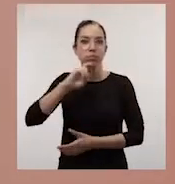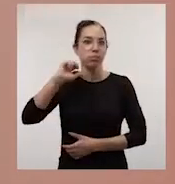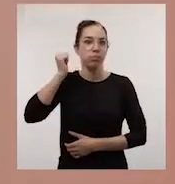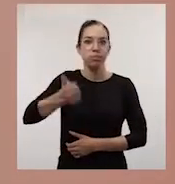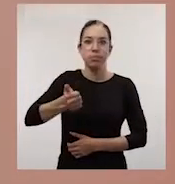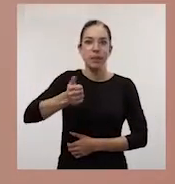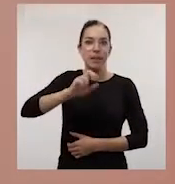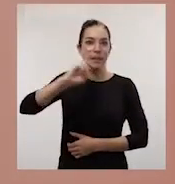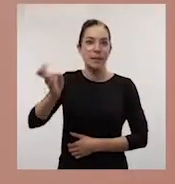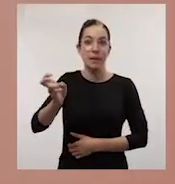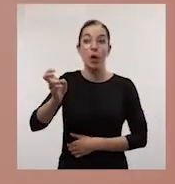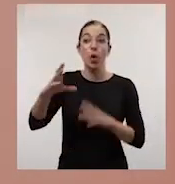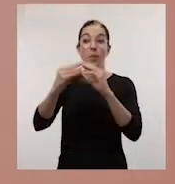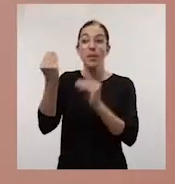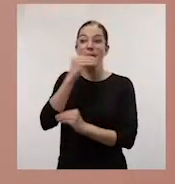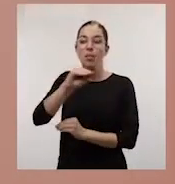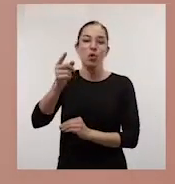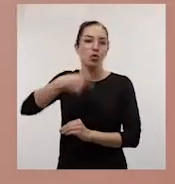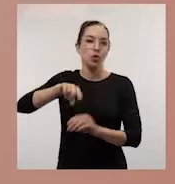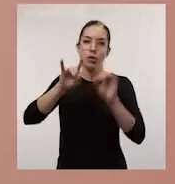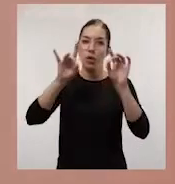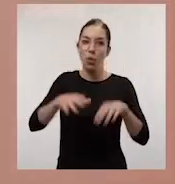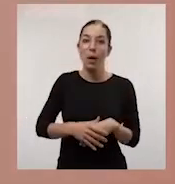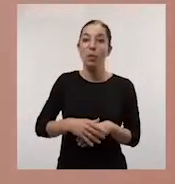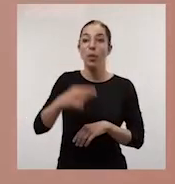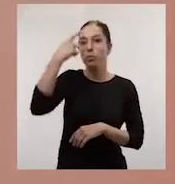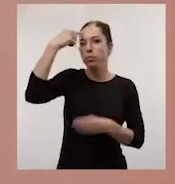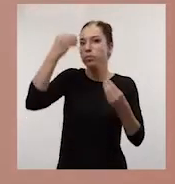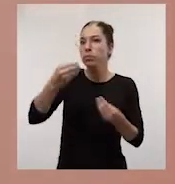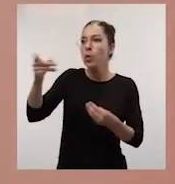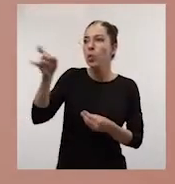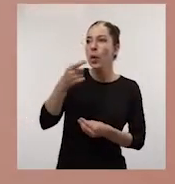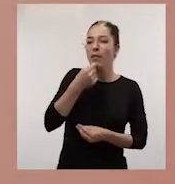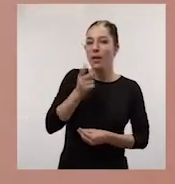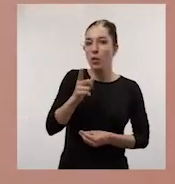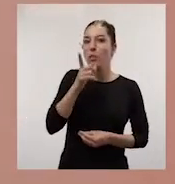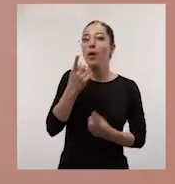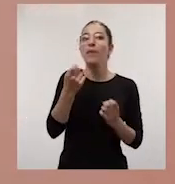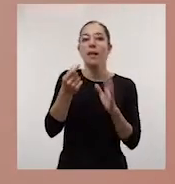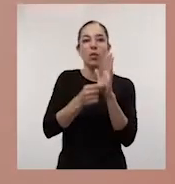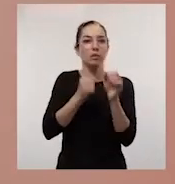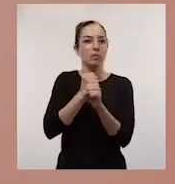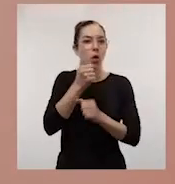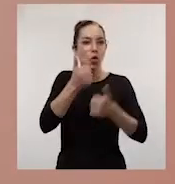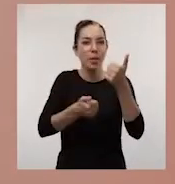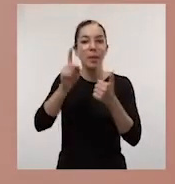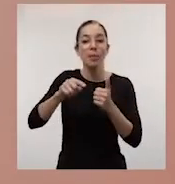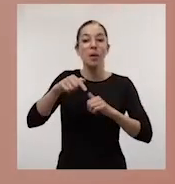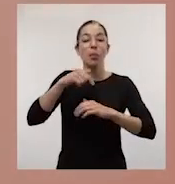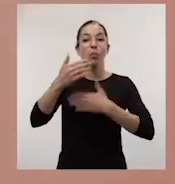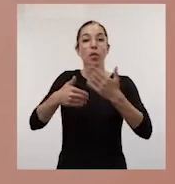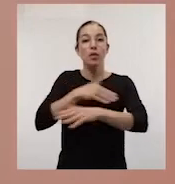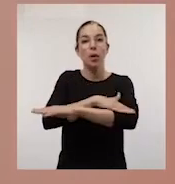y diverso comparable al de las mejores universidades pero atraer es retener al talento no es fácil requiere condiciones laborales competitivas